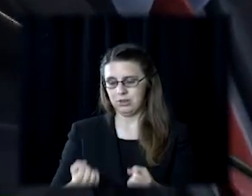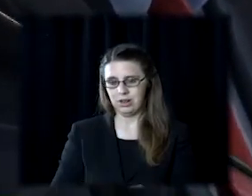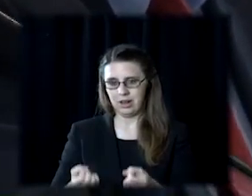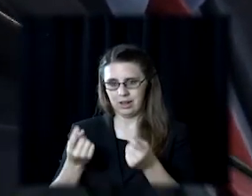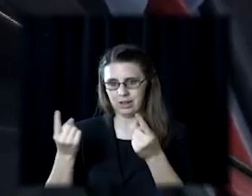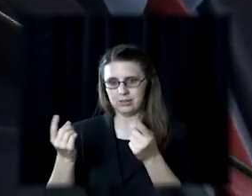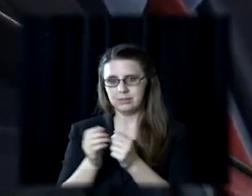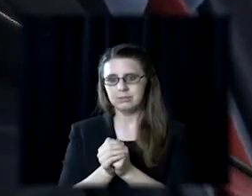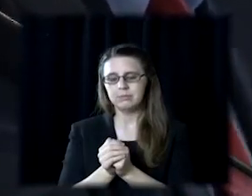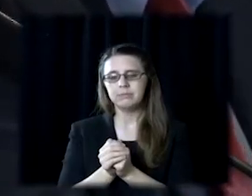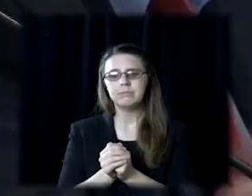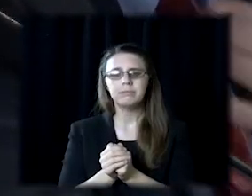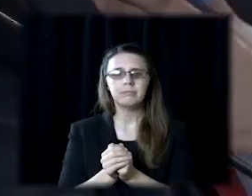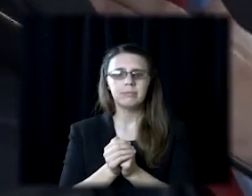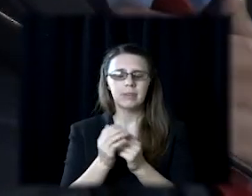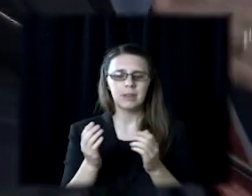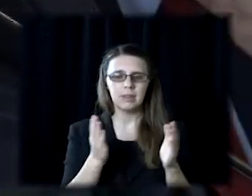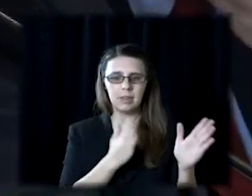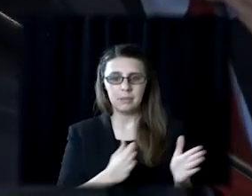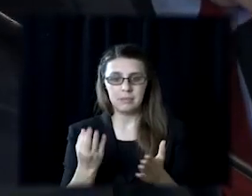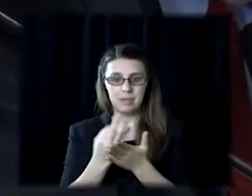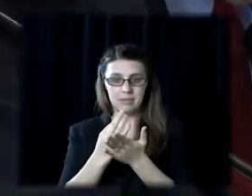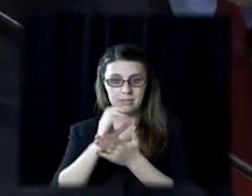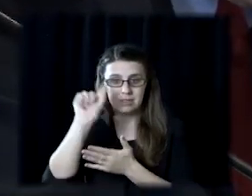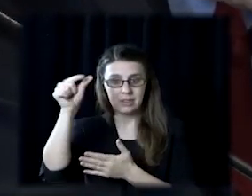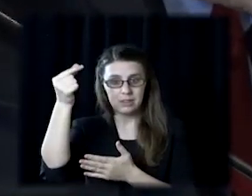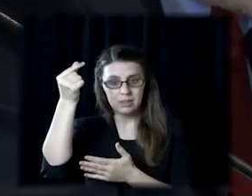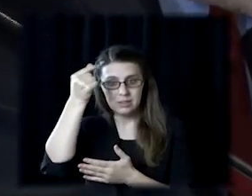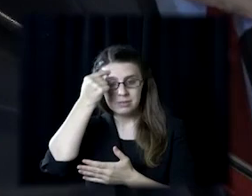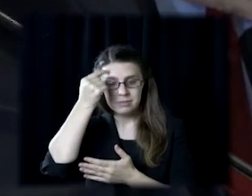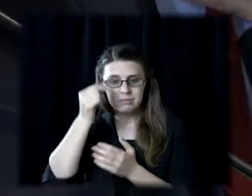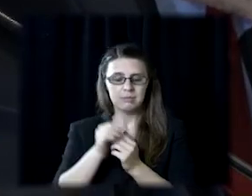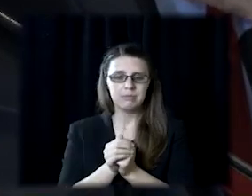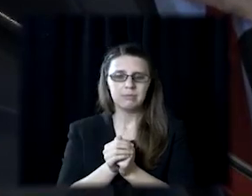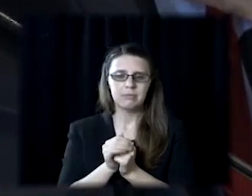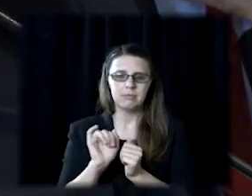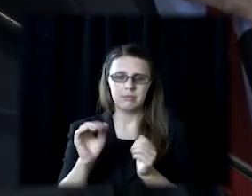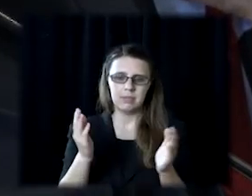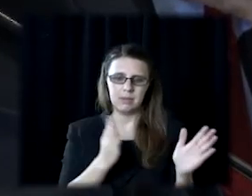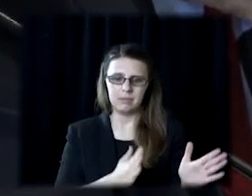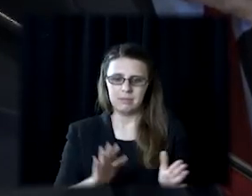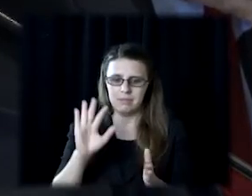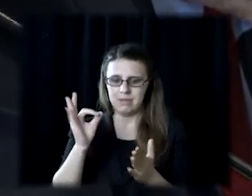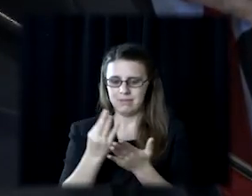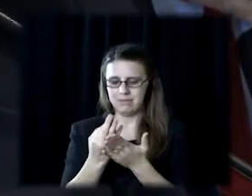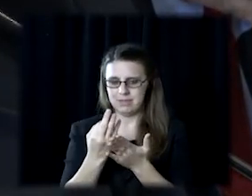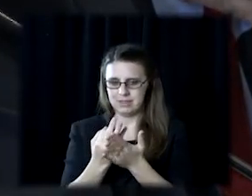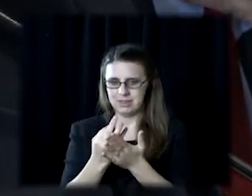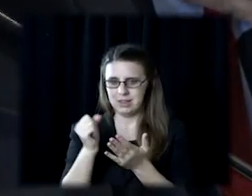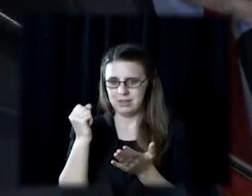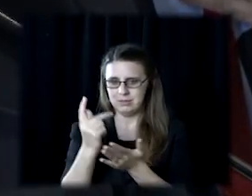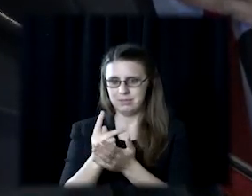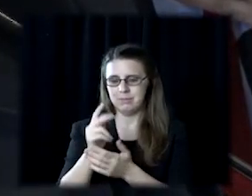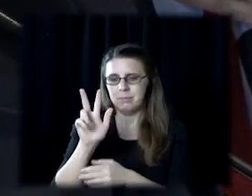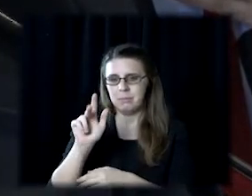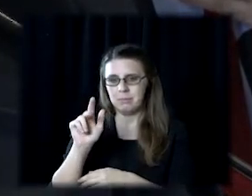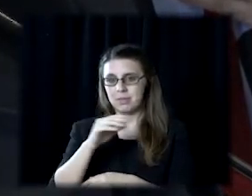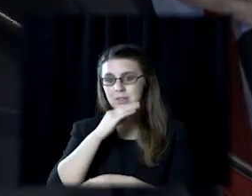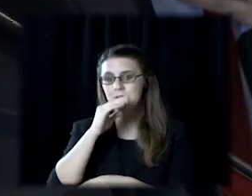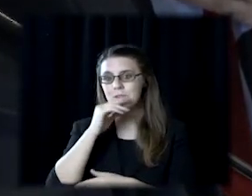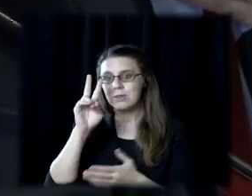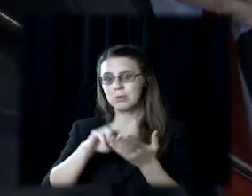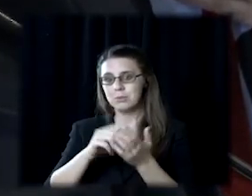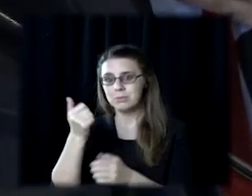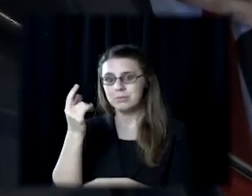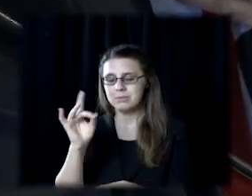Presentación del plan de gobierno. La presentación del plan fiscal revisado del gobierno es bastante consistente con el plan certificado del 23 de octubre de 2018.